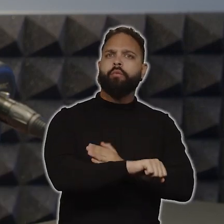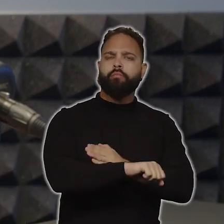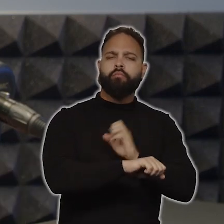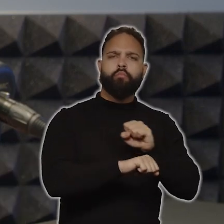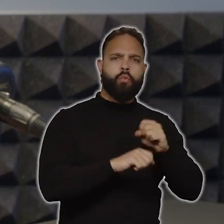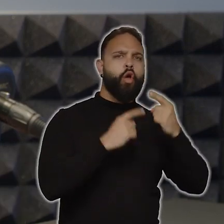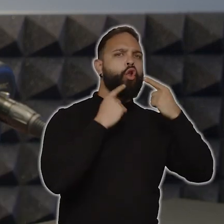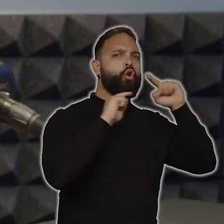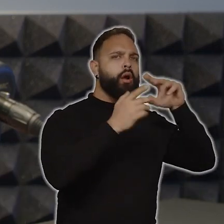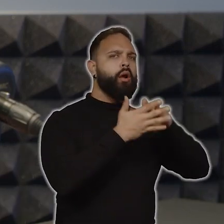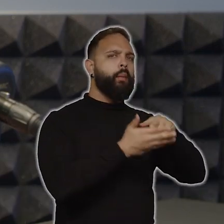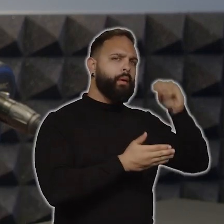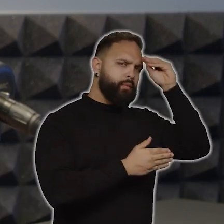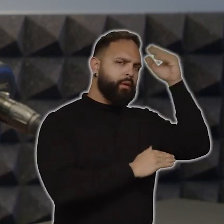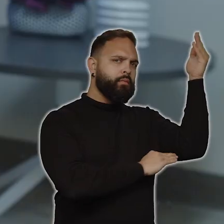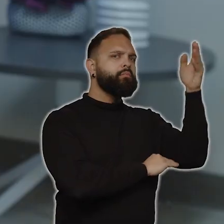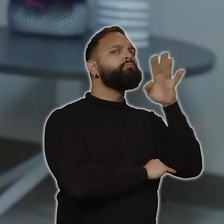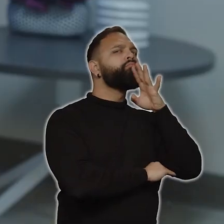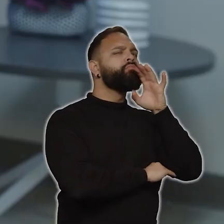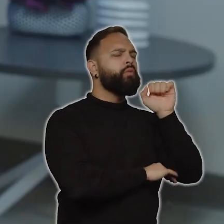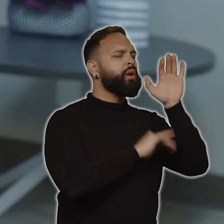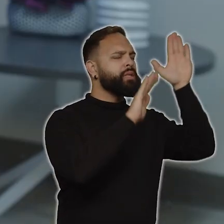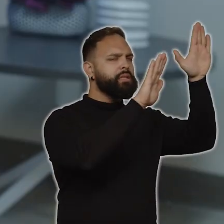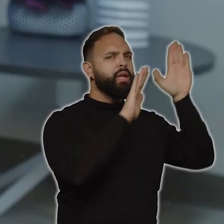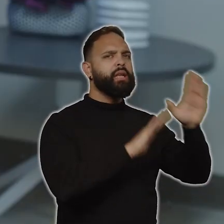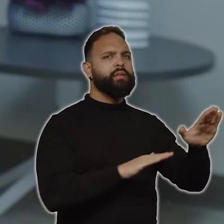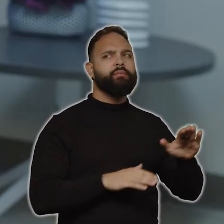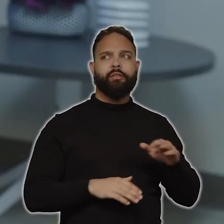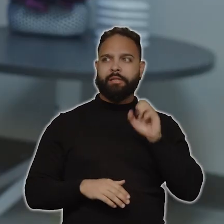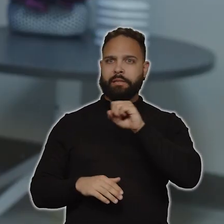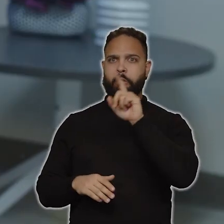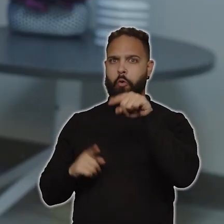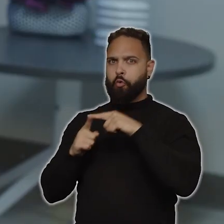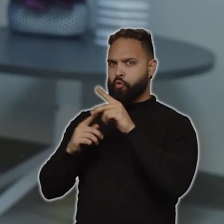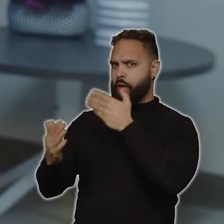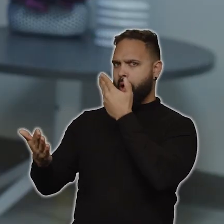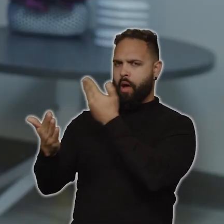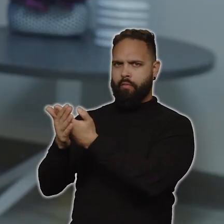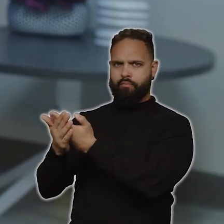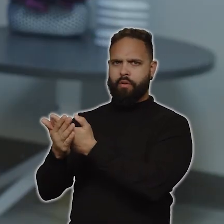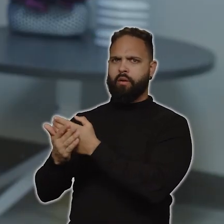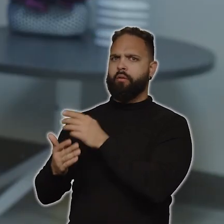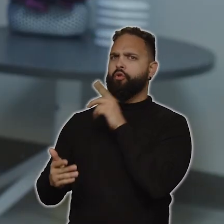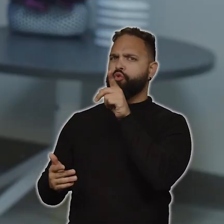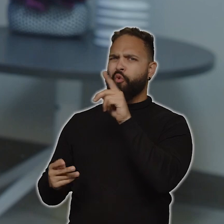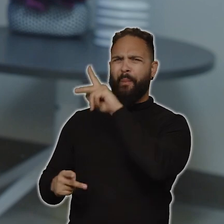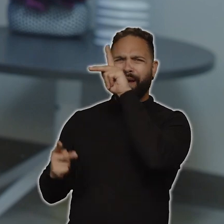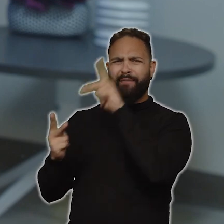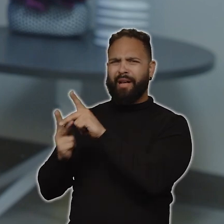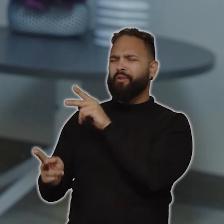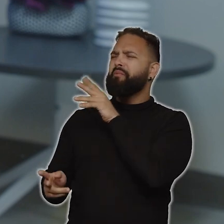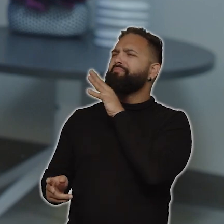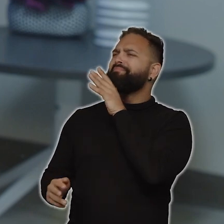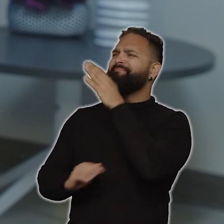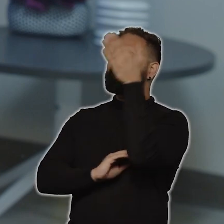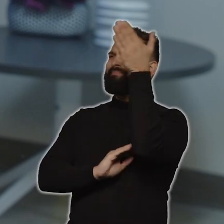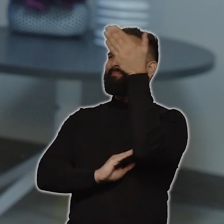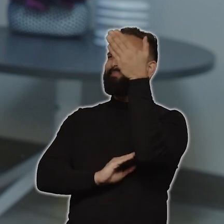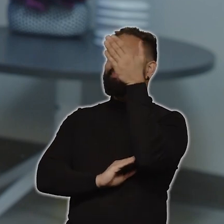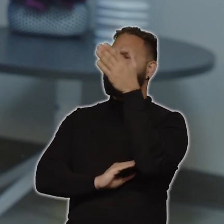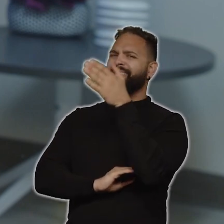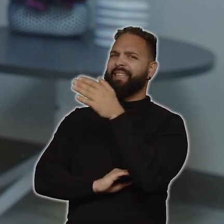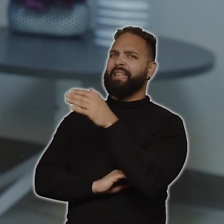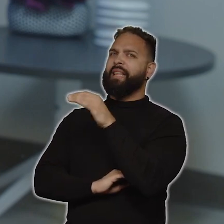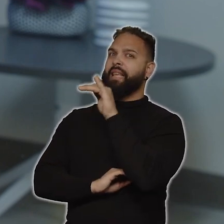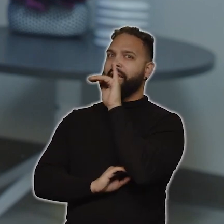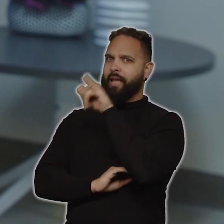pude aprender la oratoria y fue excelente. Sí, cuando llegaste allí te paraste y no hubo errores, lo hiciste con una seguridad increíble y